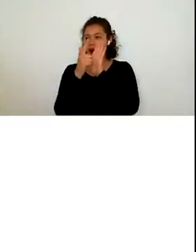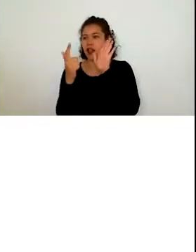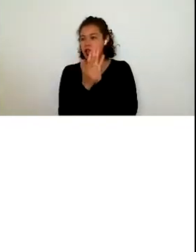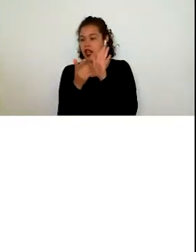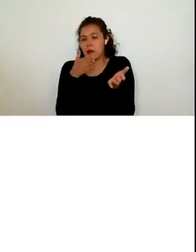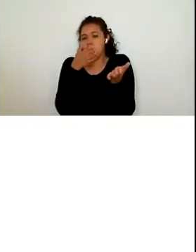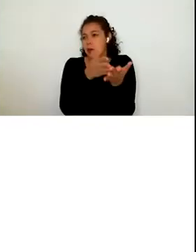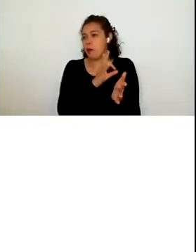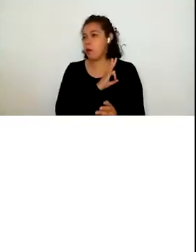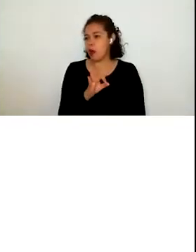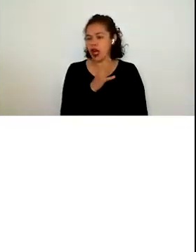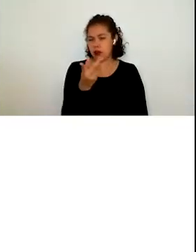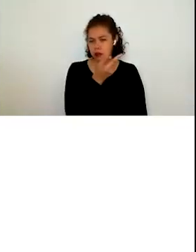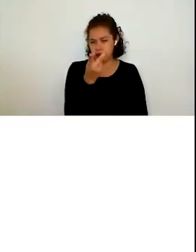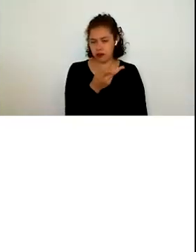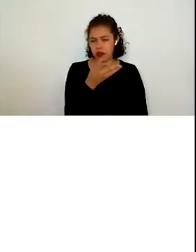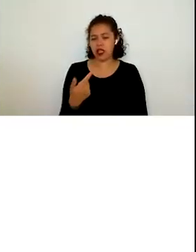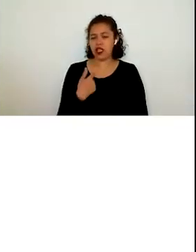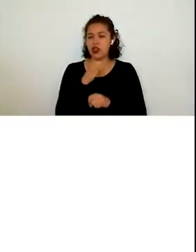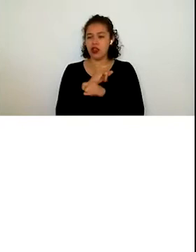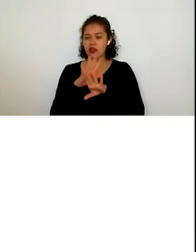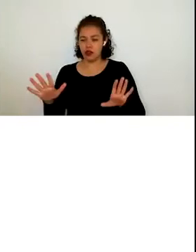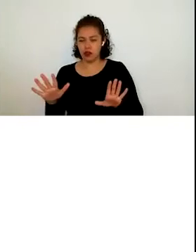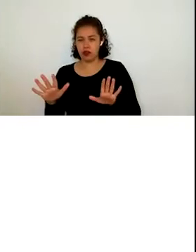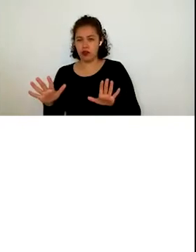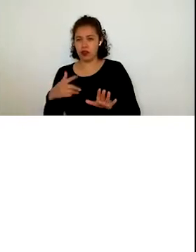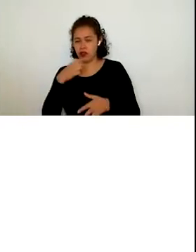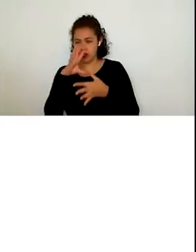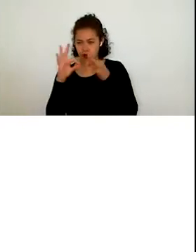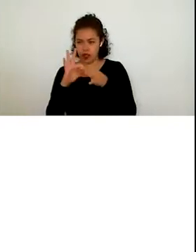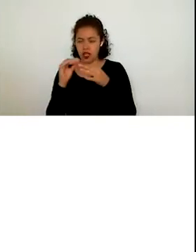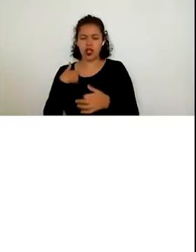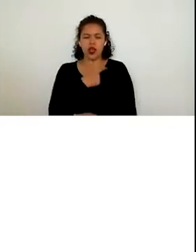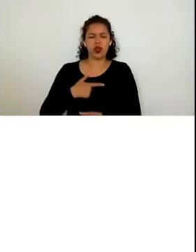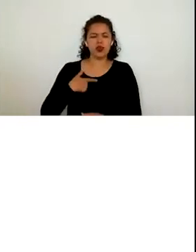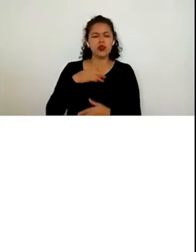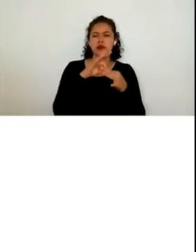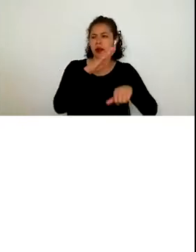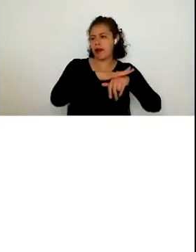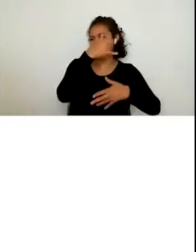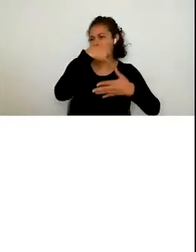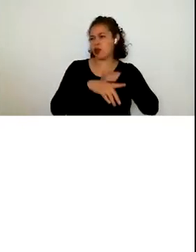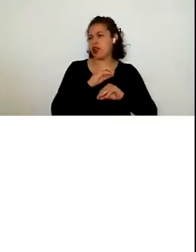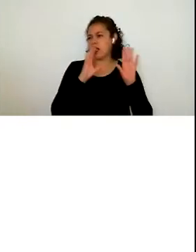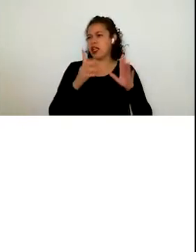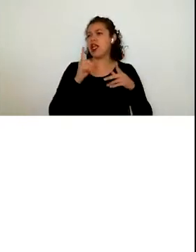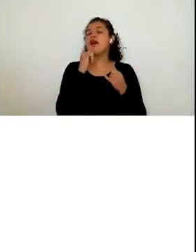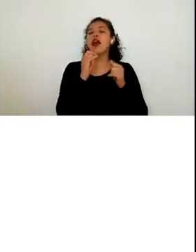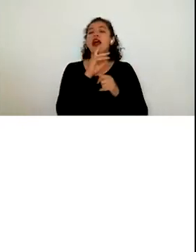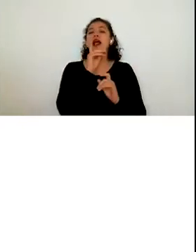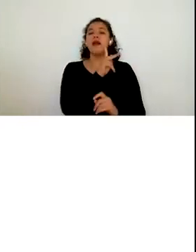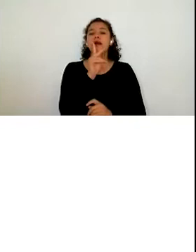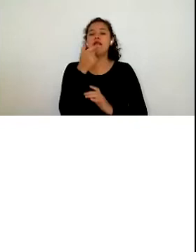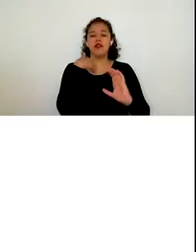esta información que yo les estoy comentando ahorita se les puede proporcionar con mucho gusto. De todas maneras, pues viene la presentación que se les va a hacer